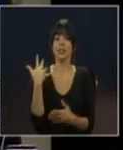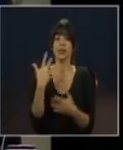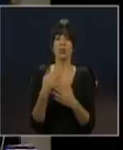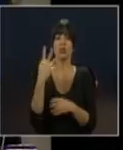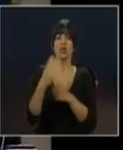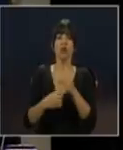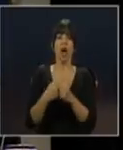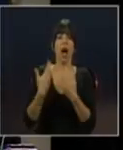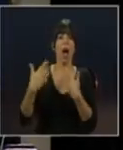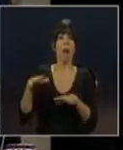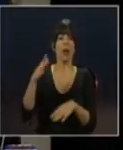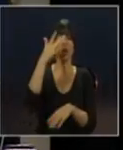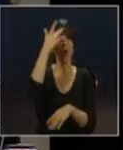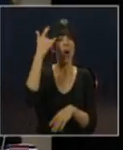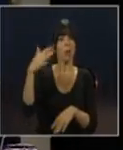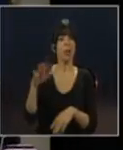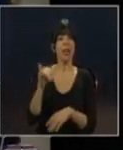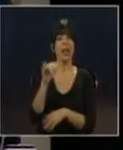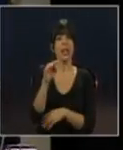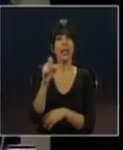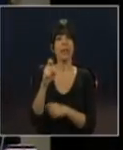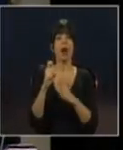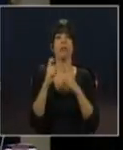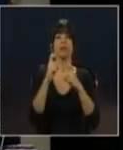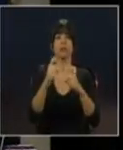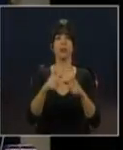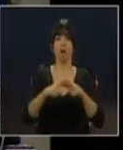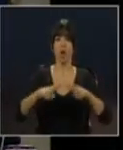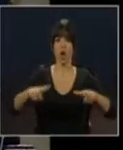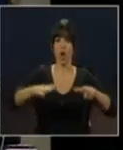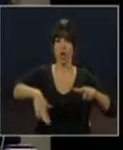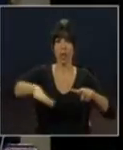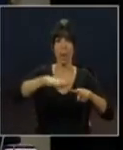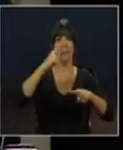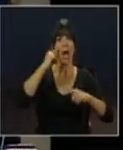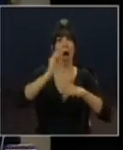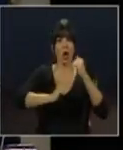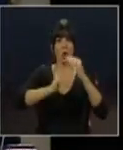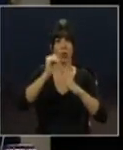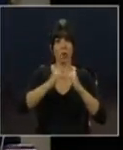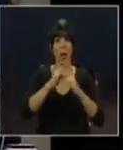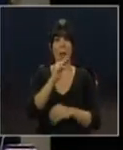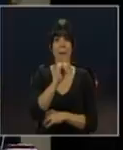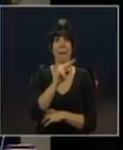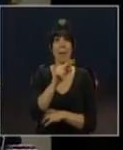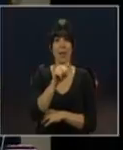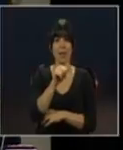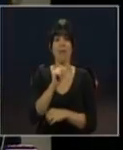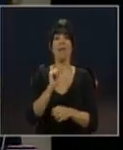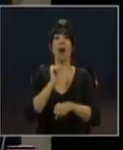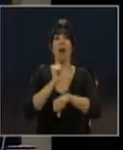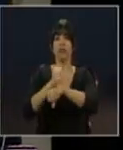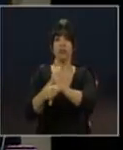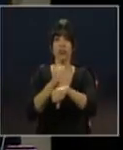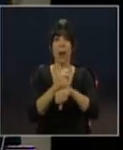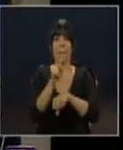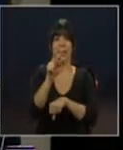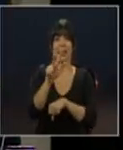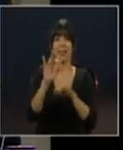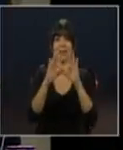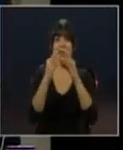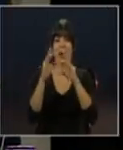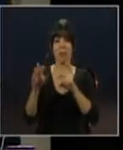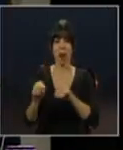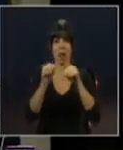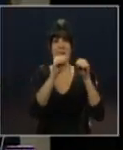de abandono y olvido, el IMAS donó el terreno en donde se construirán y el MIBA realizó un reasentamiento de 23 familias